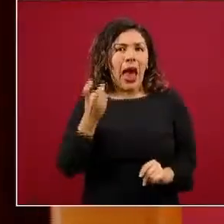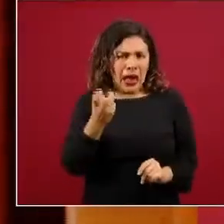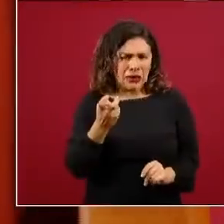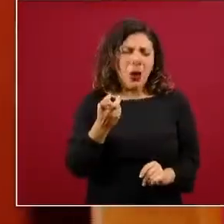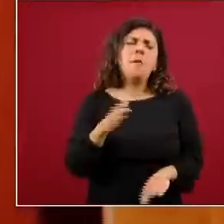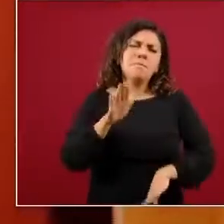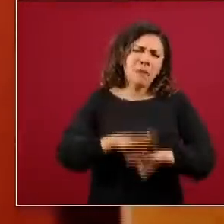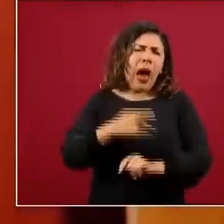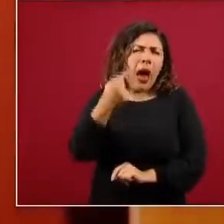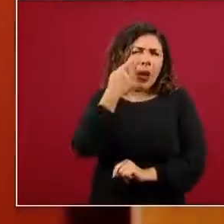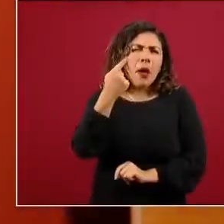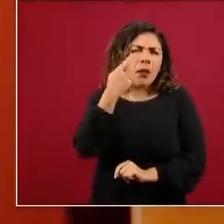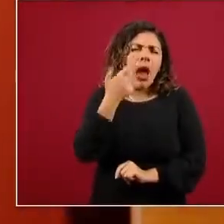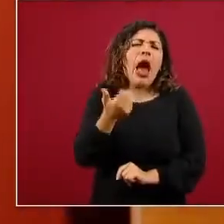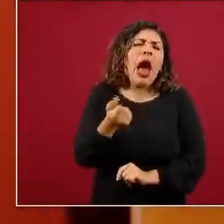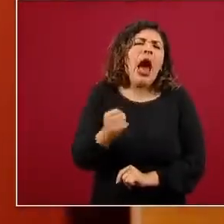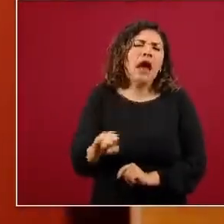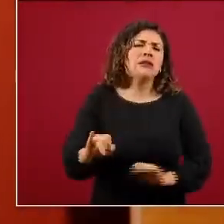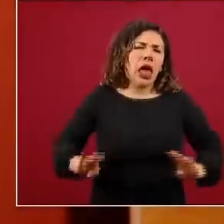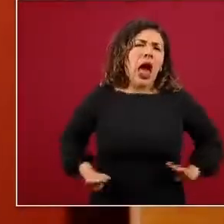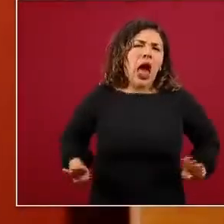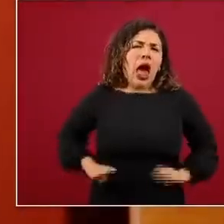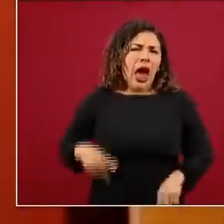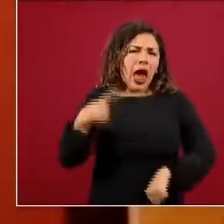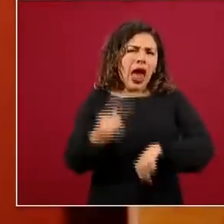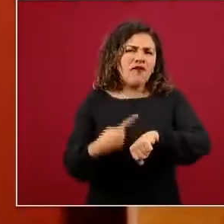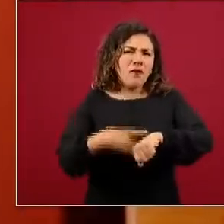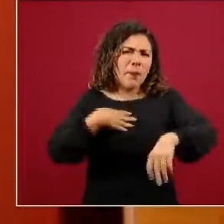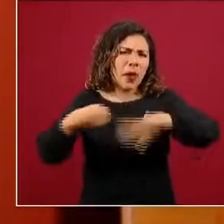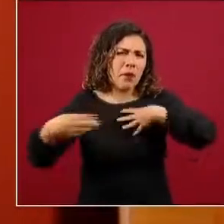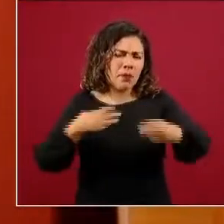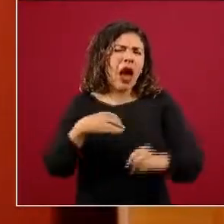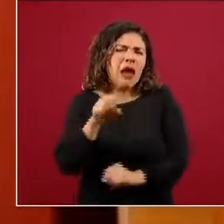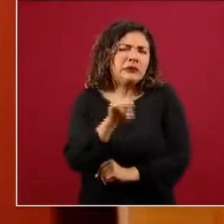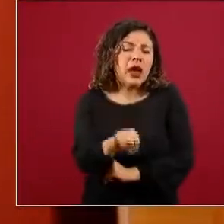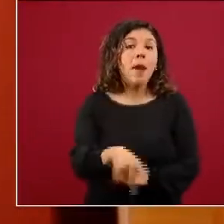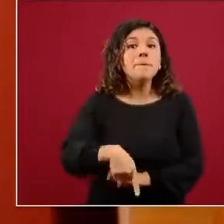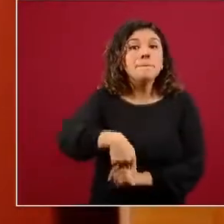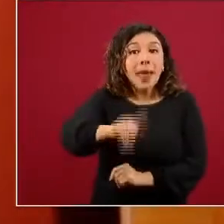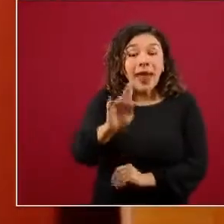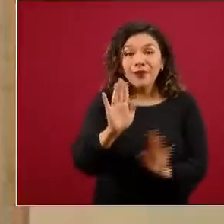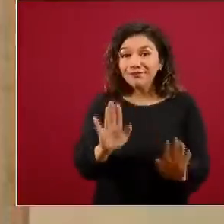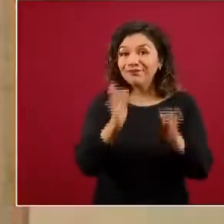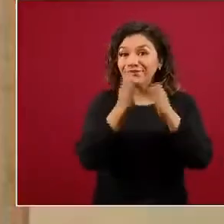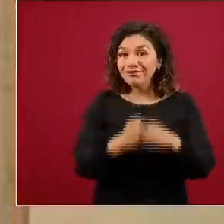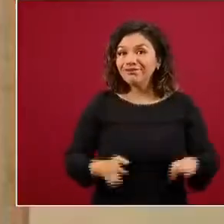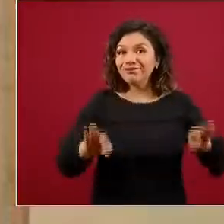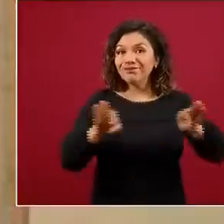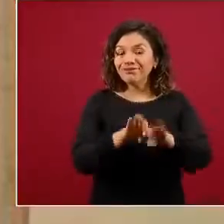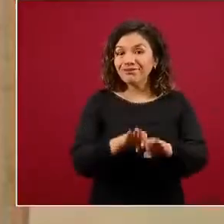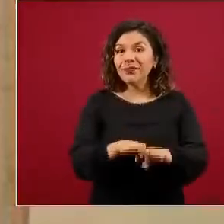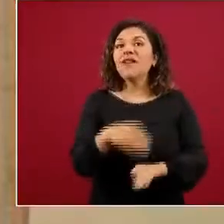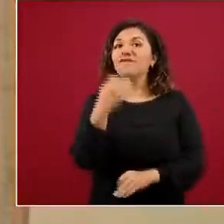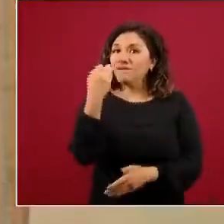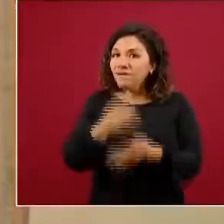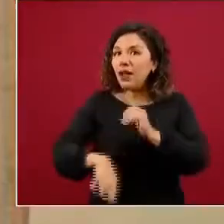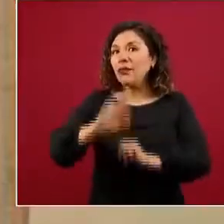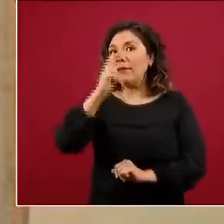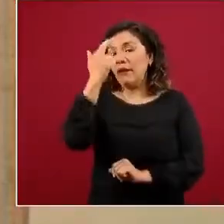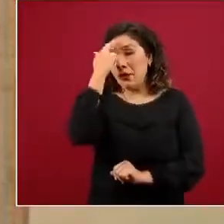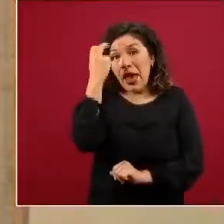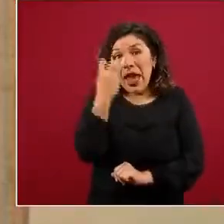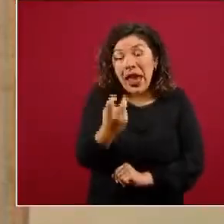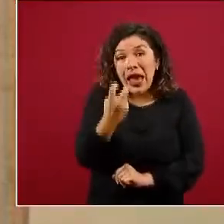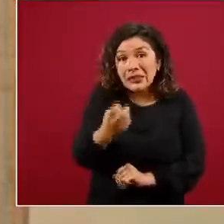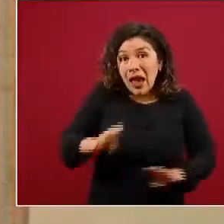es cierto, así se comportan las epidemias de enfermedades infecciosas, pero lo que es importante es que no perdamos de vista que este es